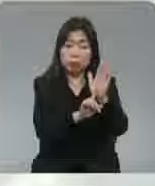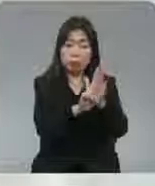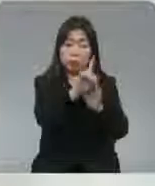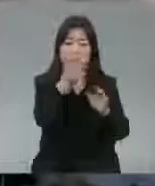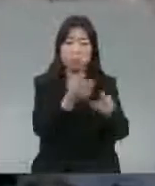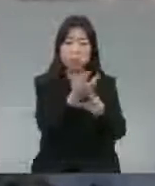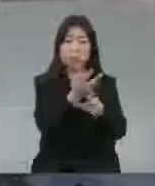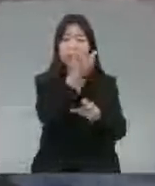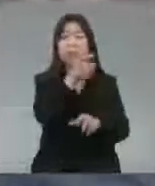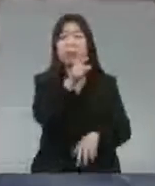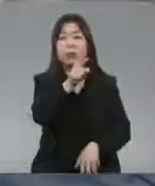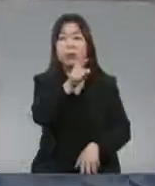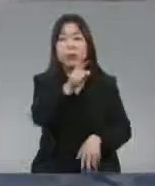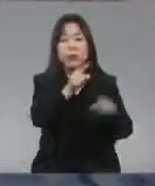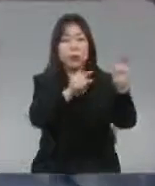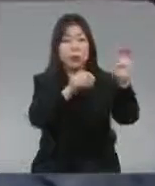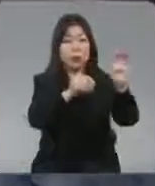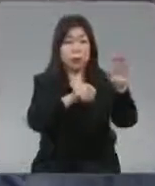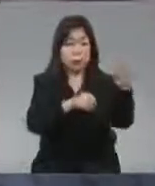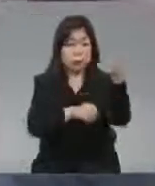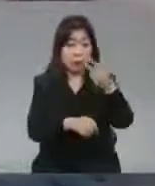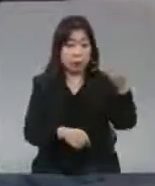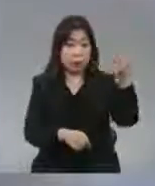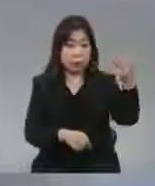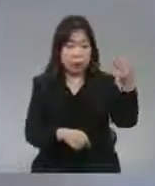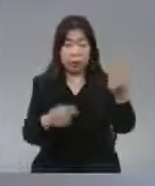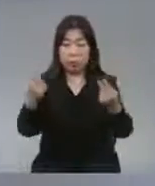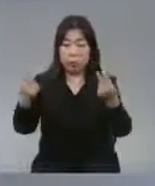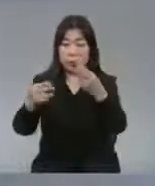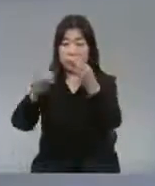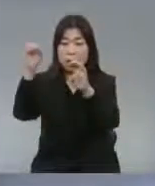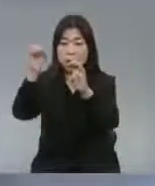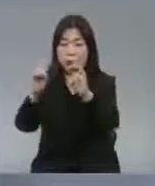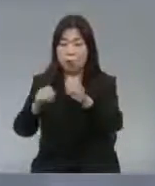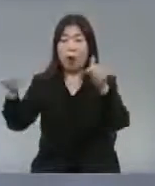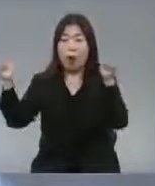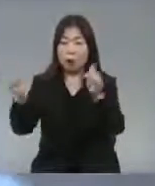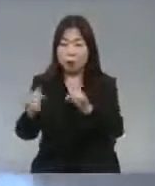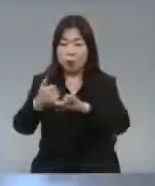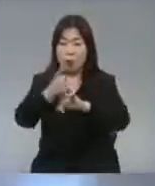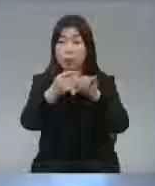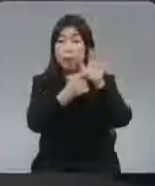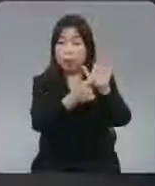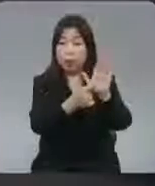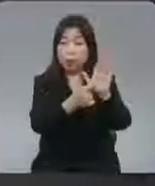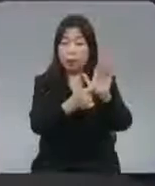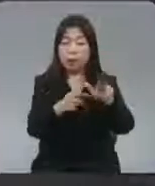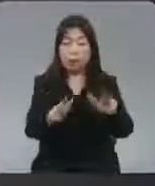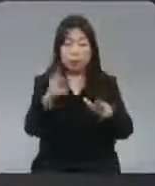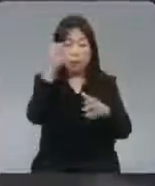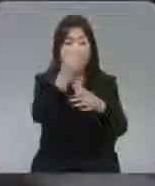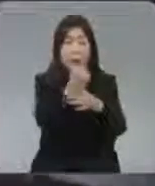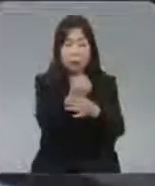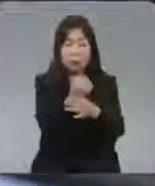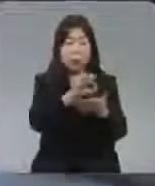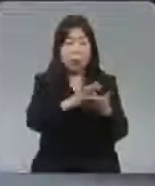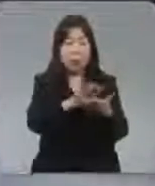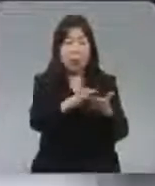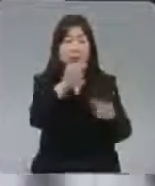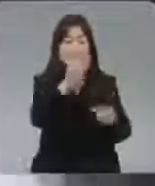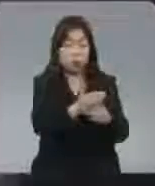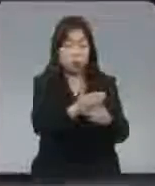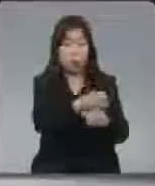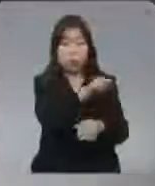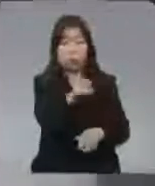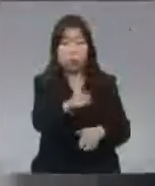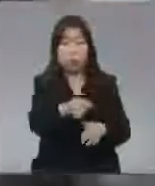aún no están perfeccionada si se estima que podrán aplicarse desde 2050 la situación es similar en la industria petroquímica y las fábricas de